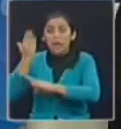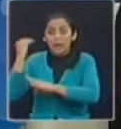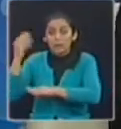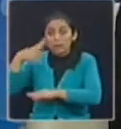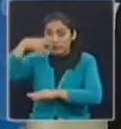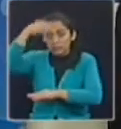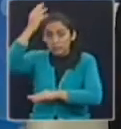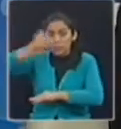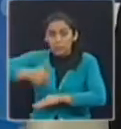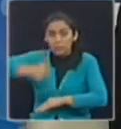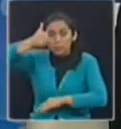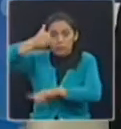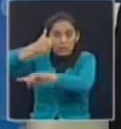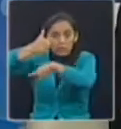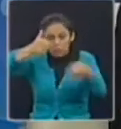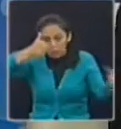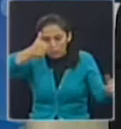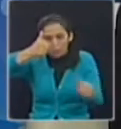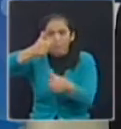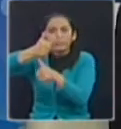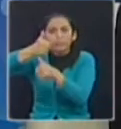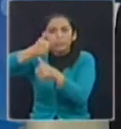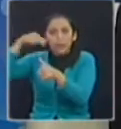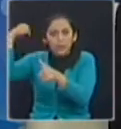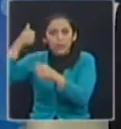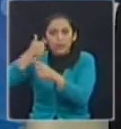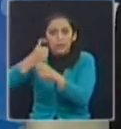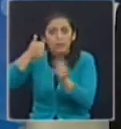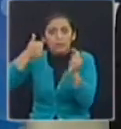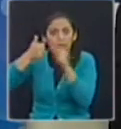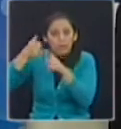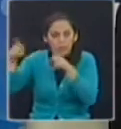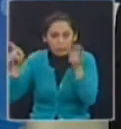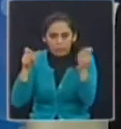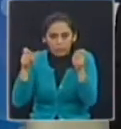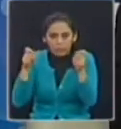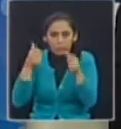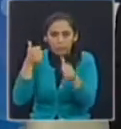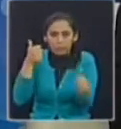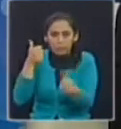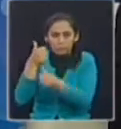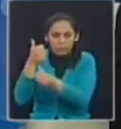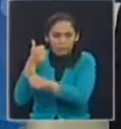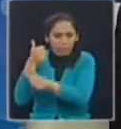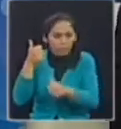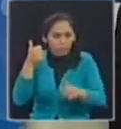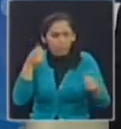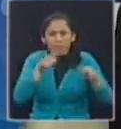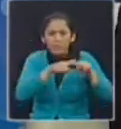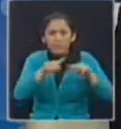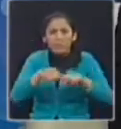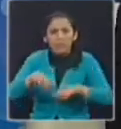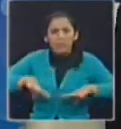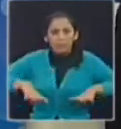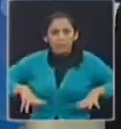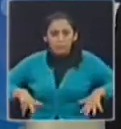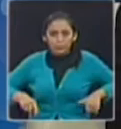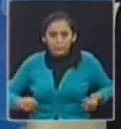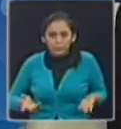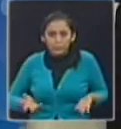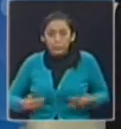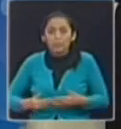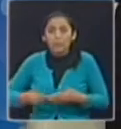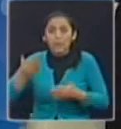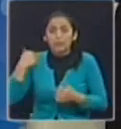de la República. ¿Por qué esto es importante? Porque de acuerdo al decreto número 15, se establecía que el vicepresidente de la República tenía que